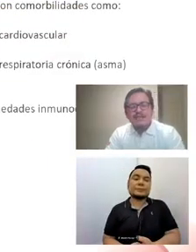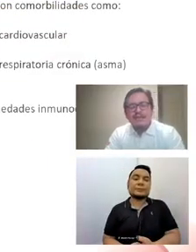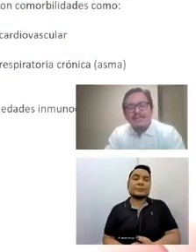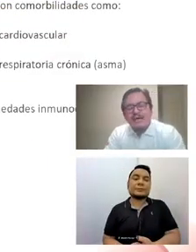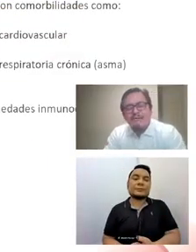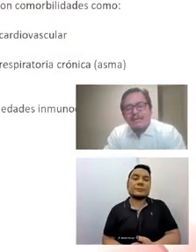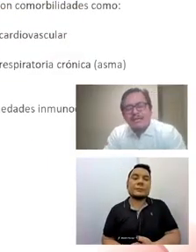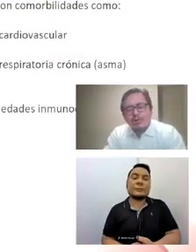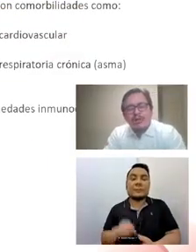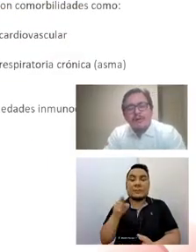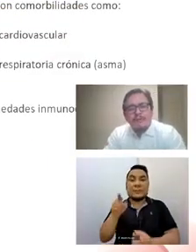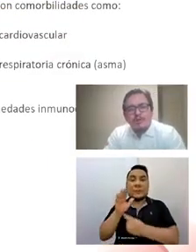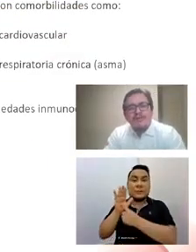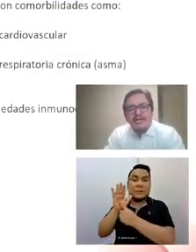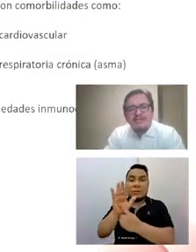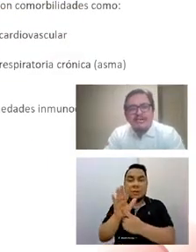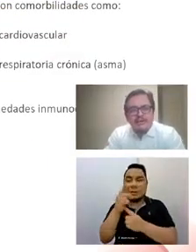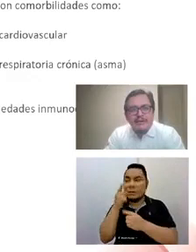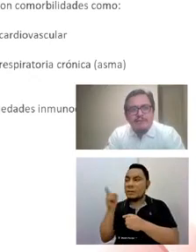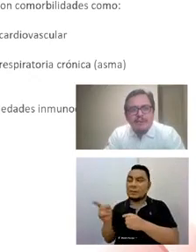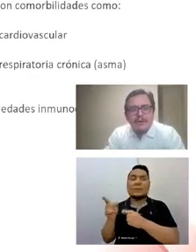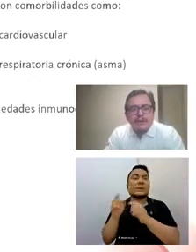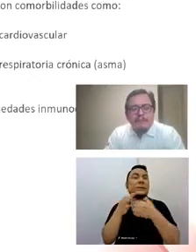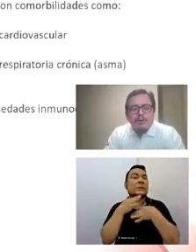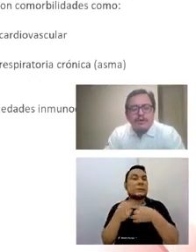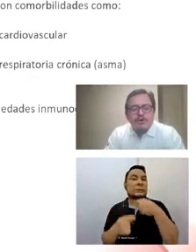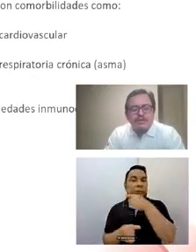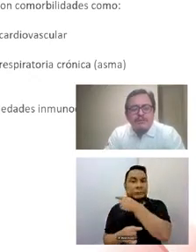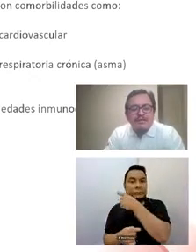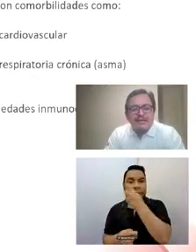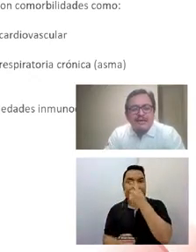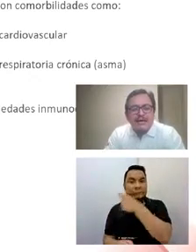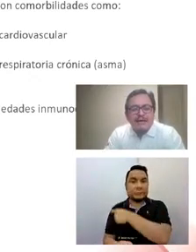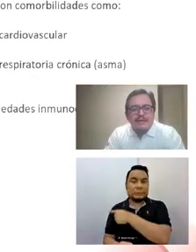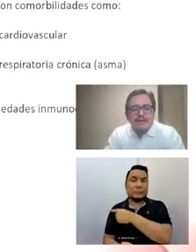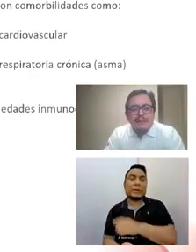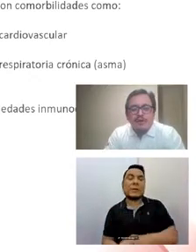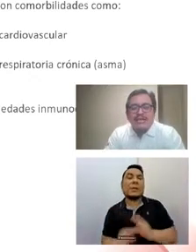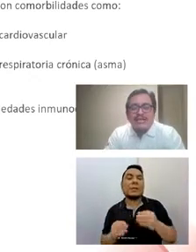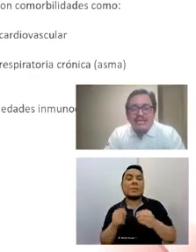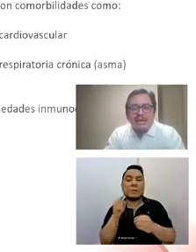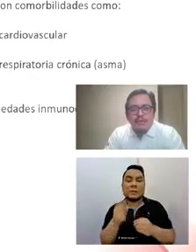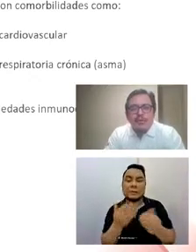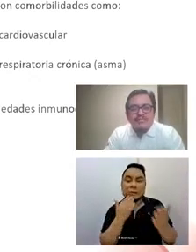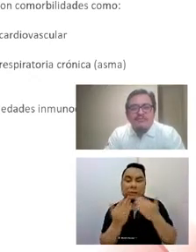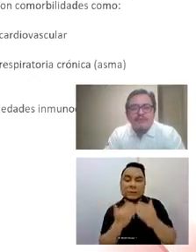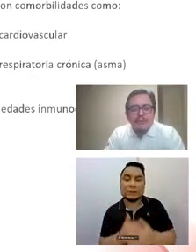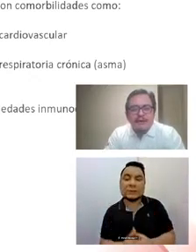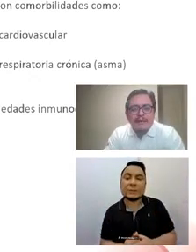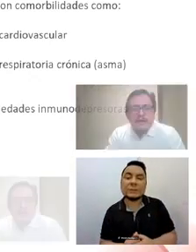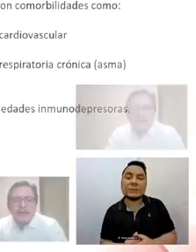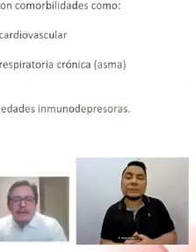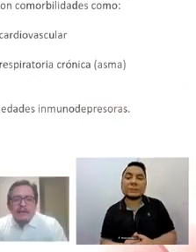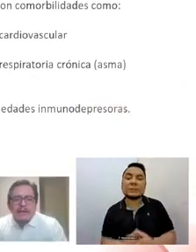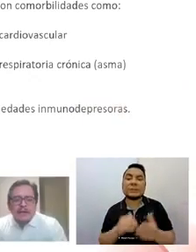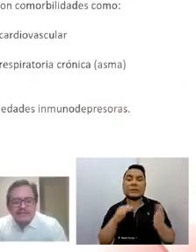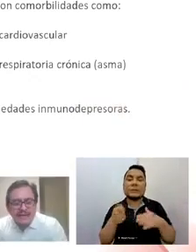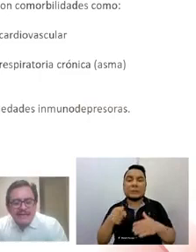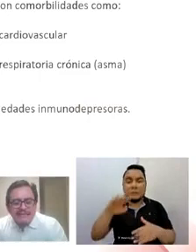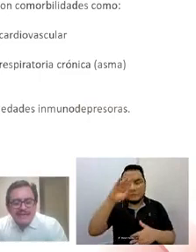Esta es una lámina particularmente muy interesante porque nos habla de la mortalidad que provoca esta